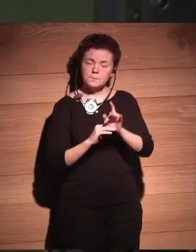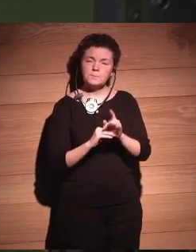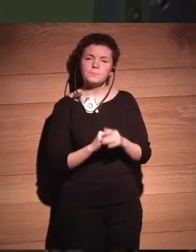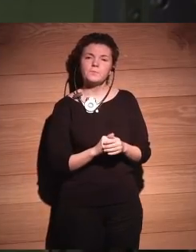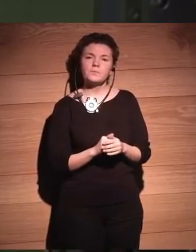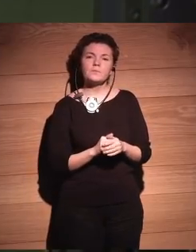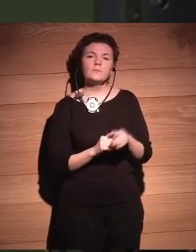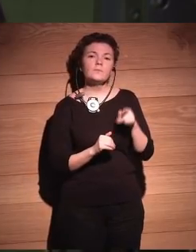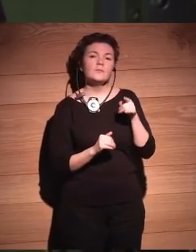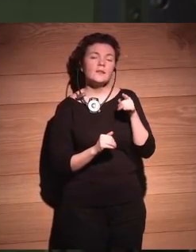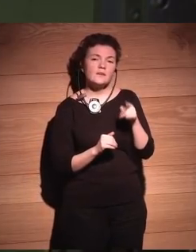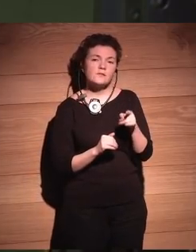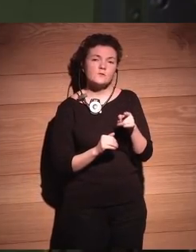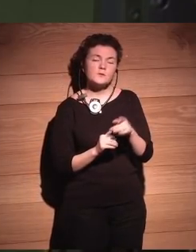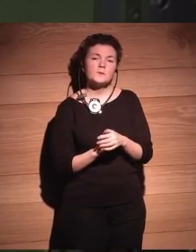y estos